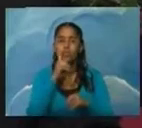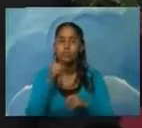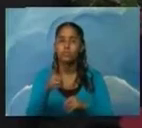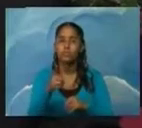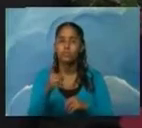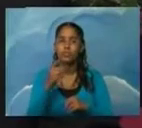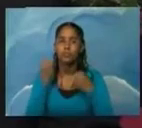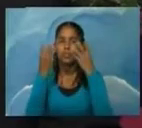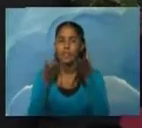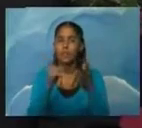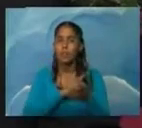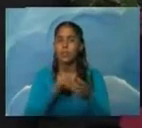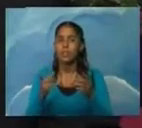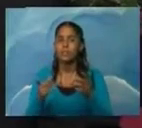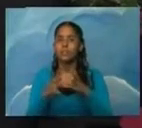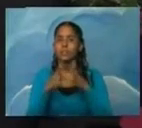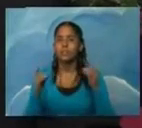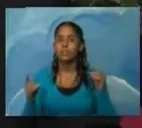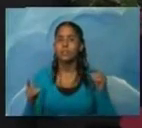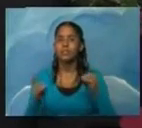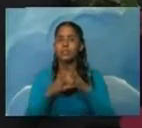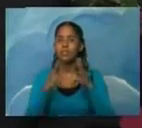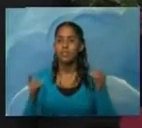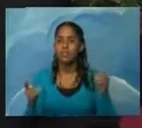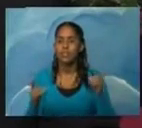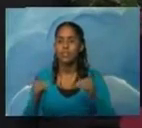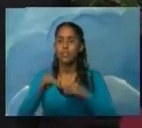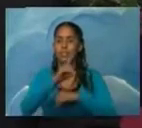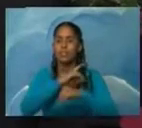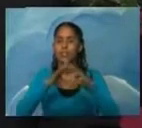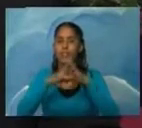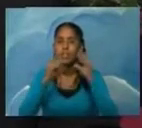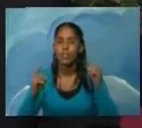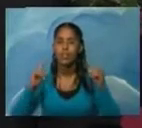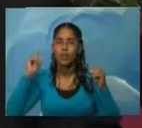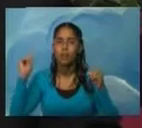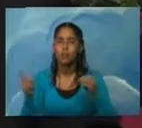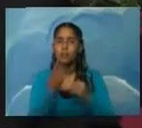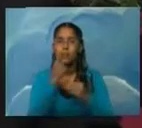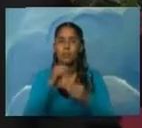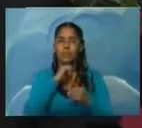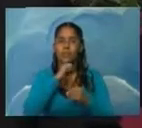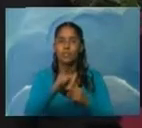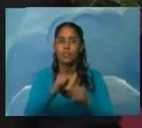el diezmo de tu grano y tu vino y tu aceite,